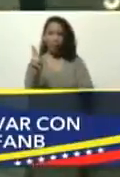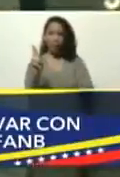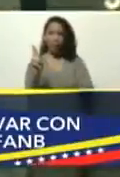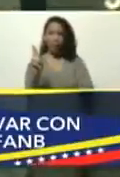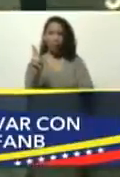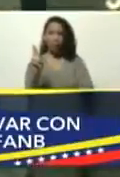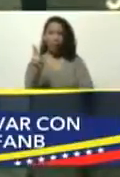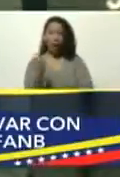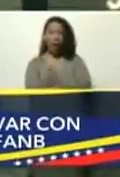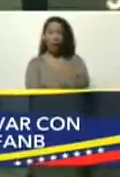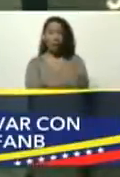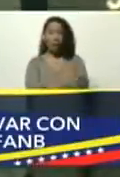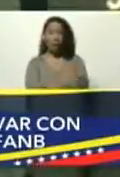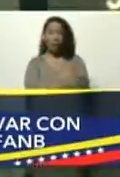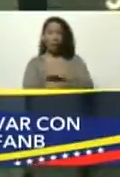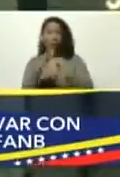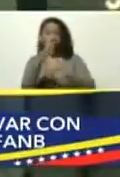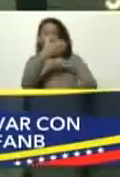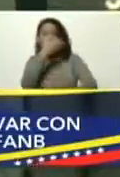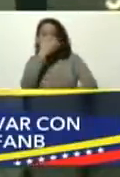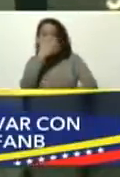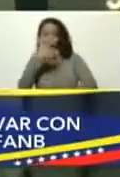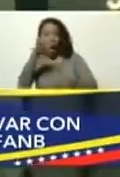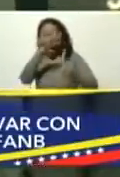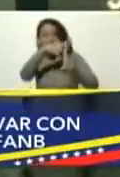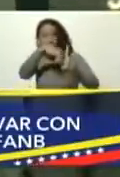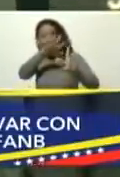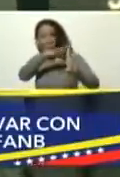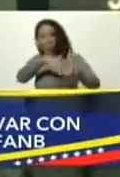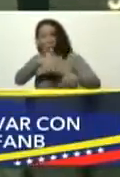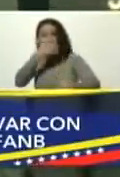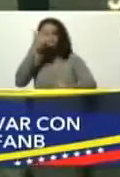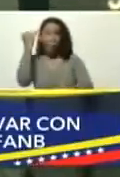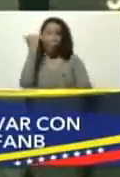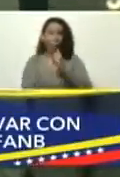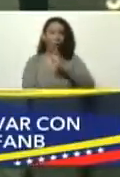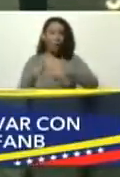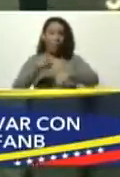Acechanzas terroristas, amenazas